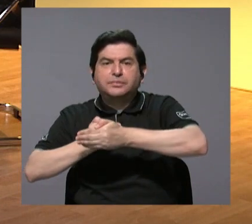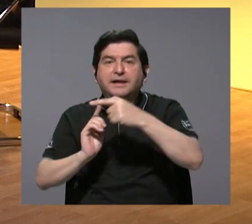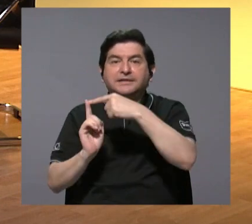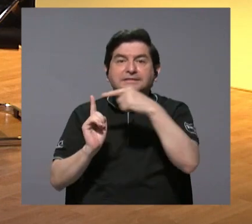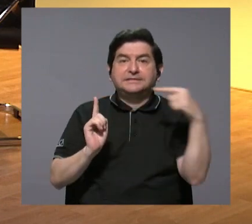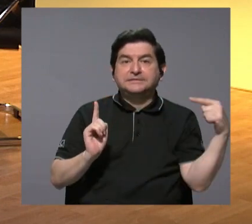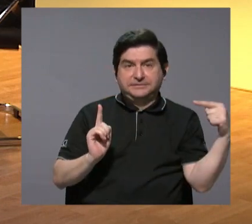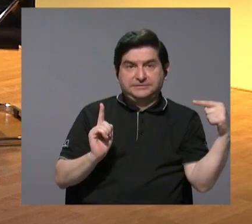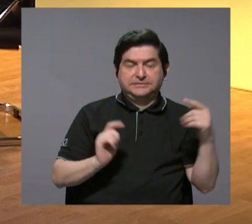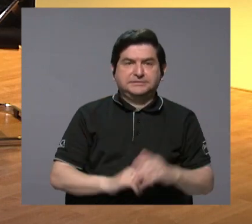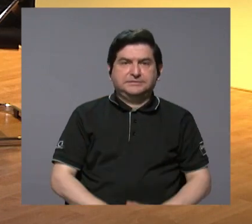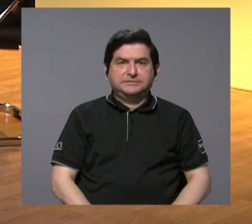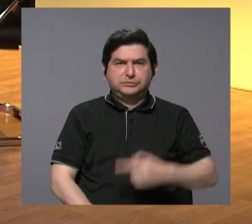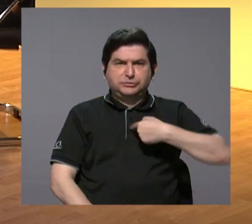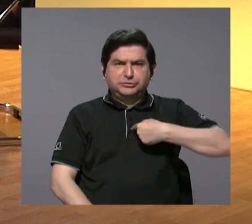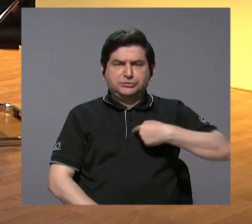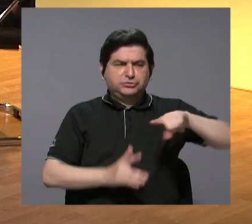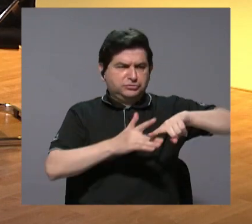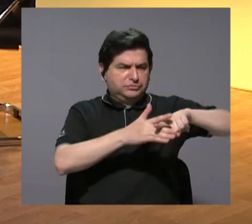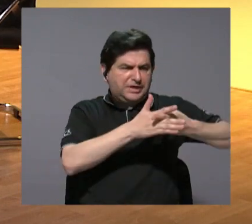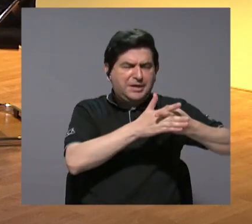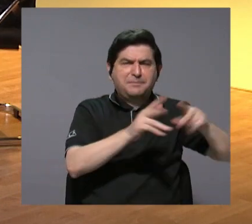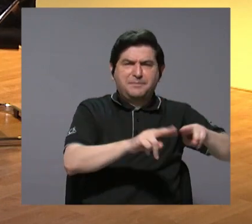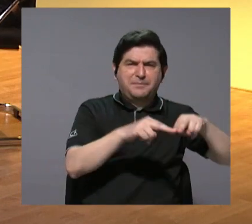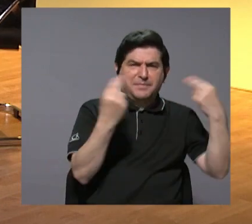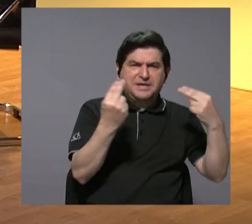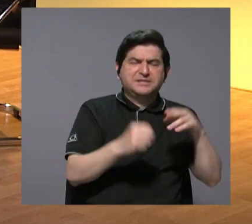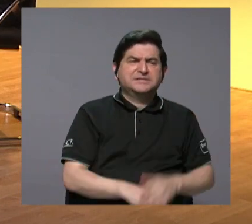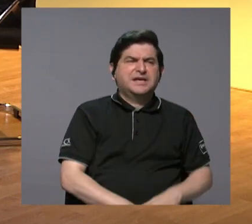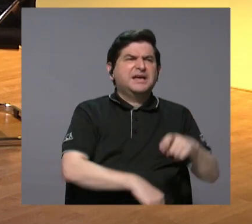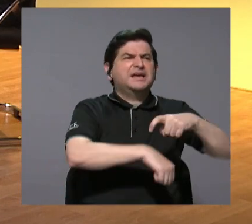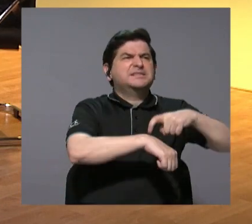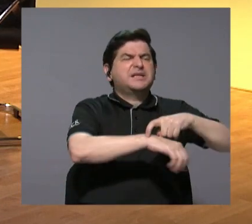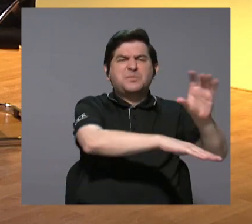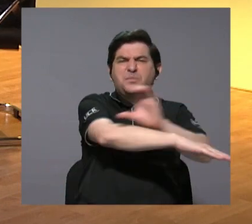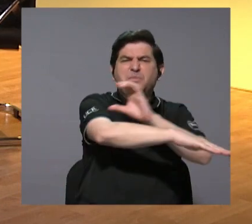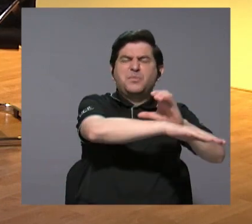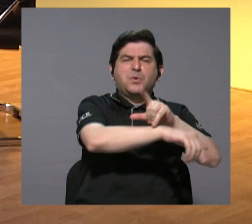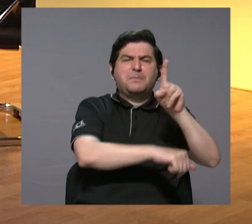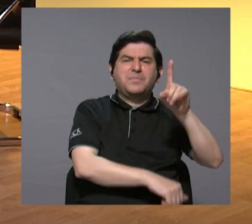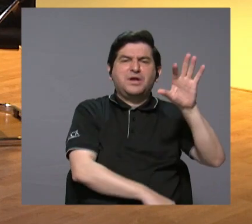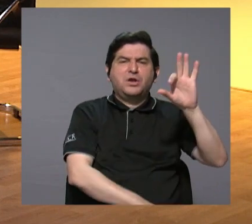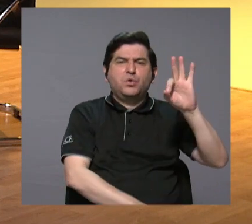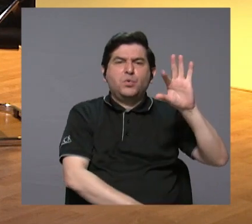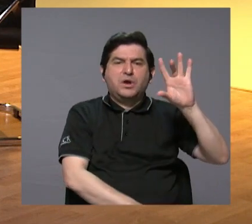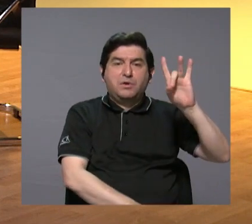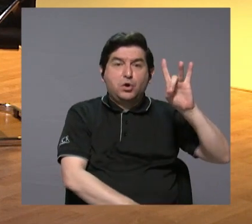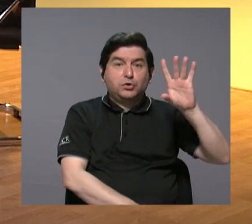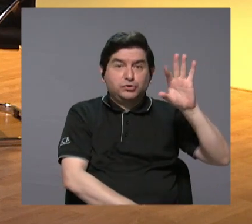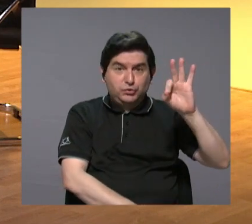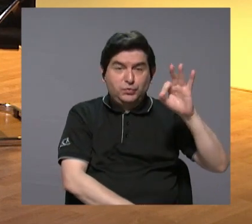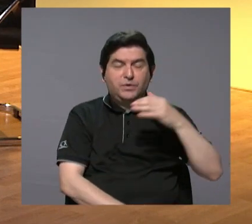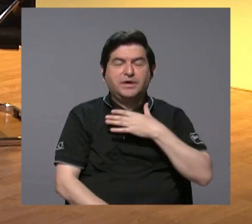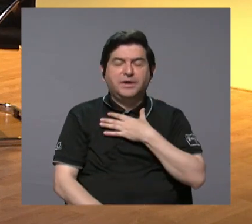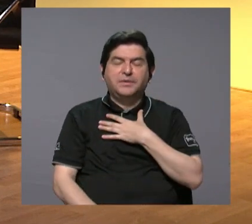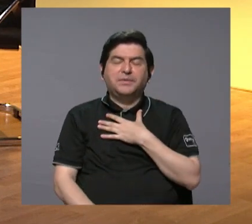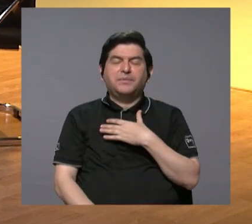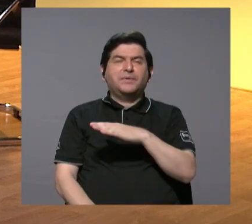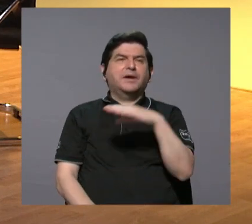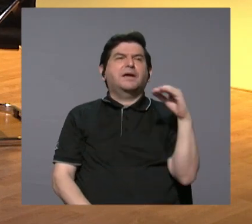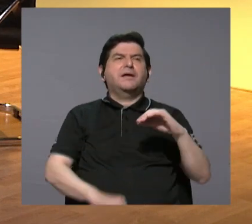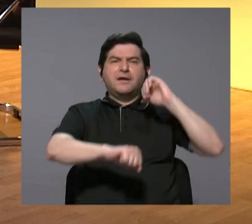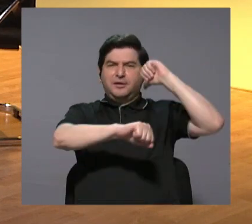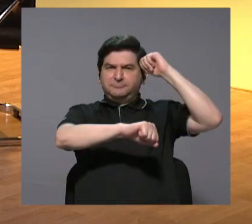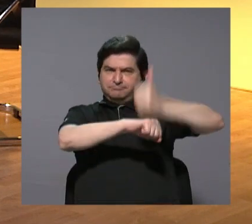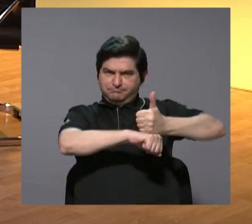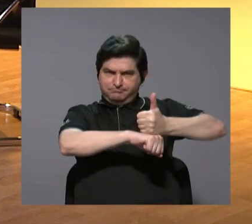desde que entré a La Nación en cómputo en el 89. y